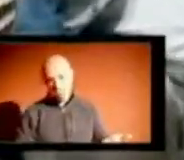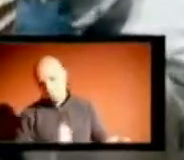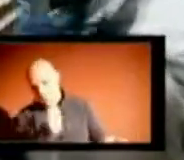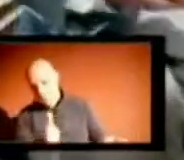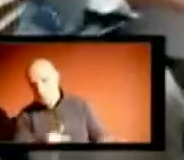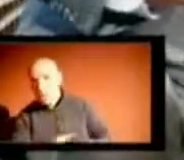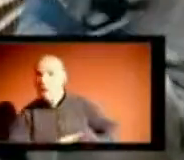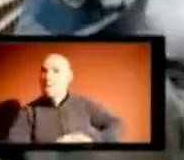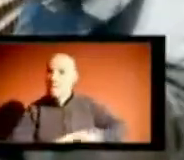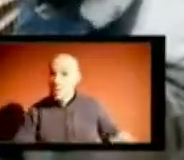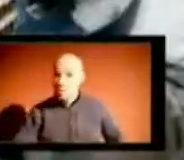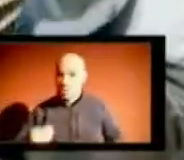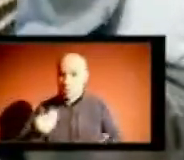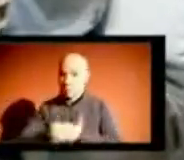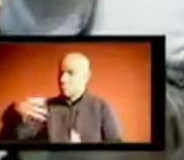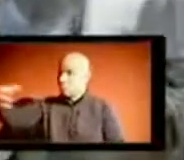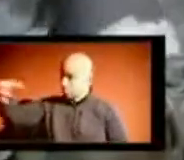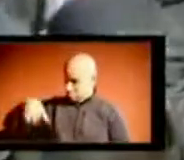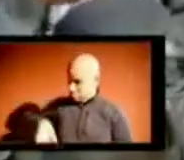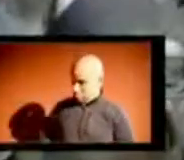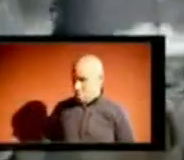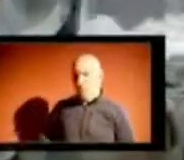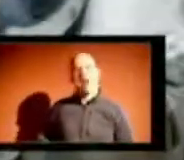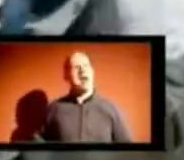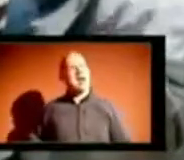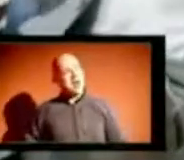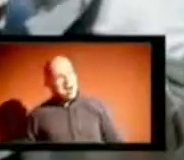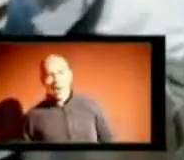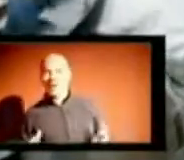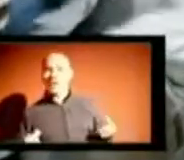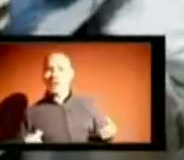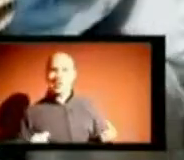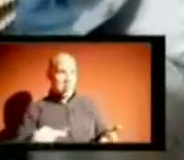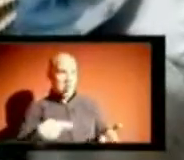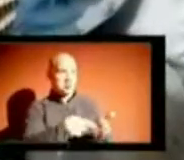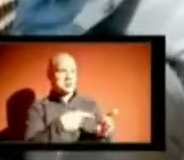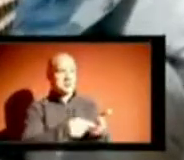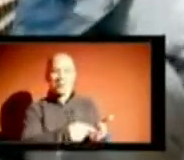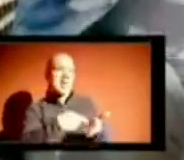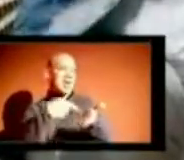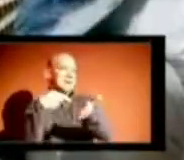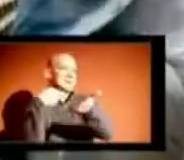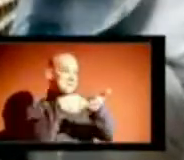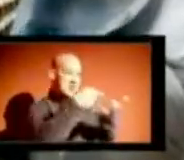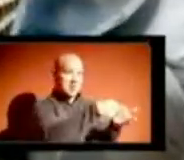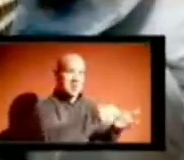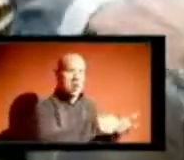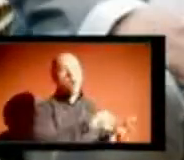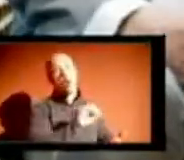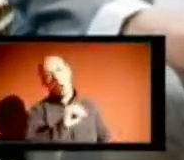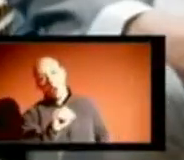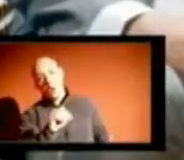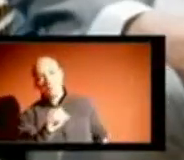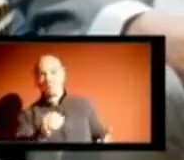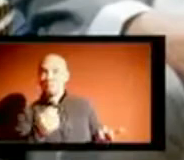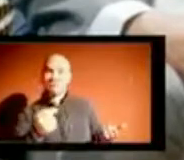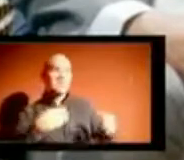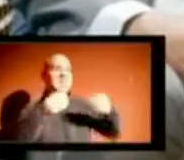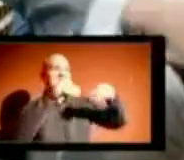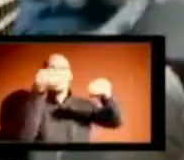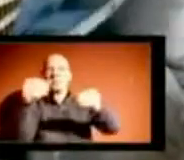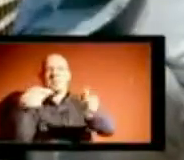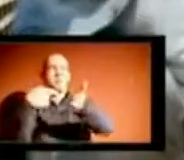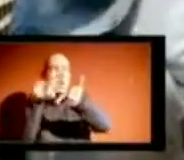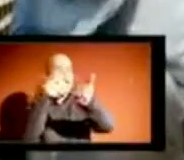gente gasta parte de ese dinero. Algunos pues saldan deudas, pero otros gastan. Y entonces eso se refleja en el sector comercial en